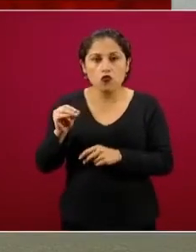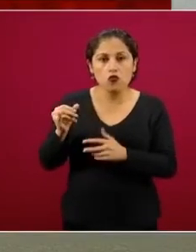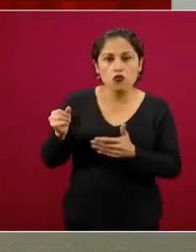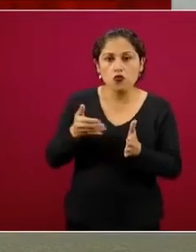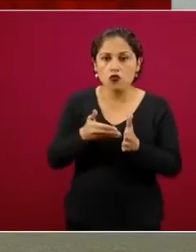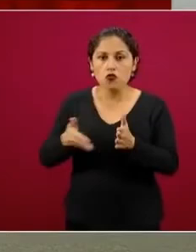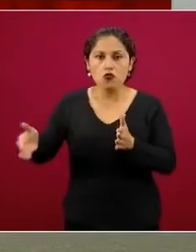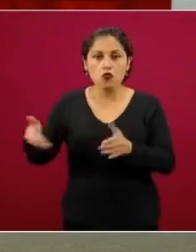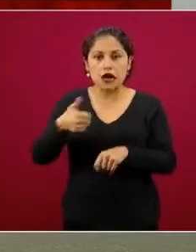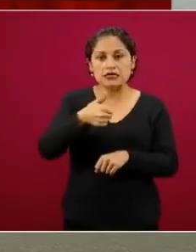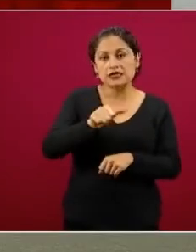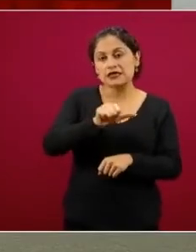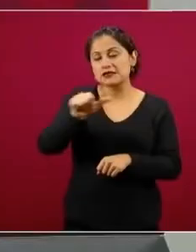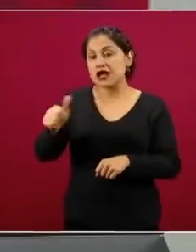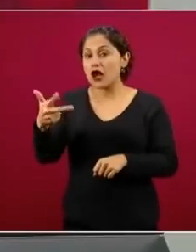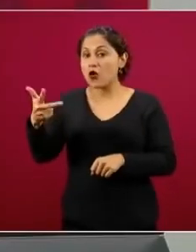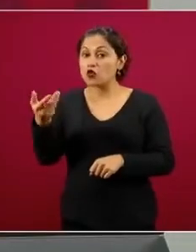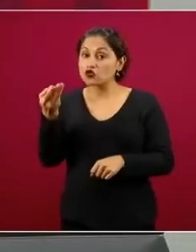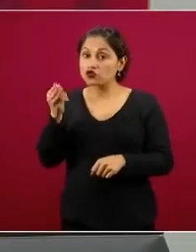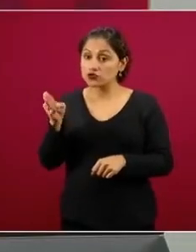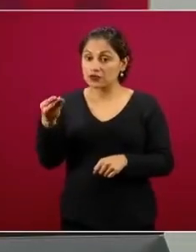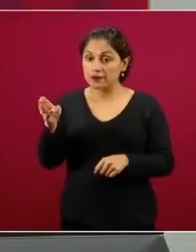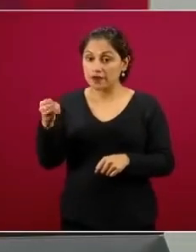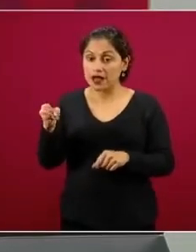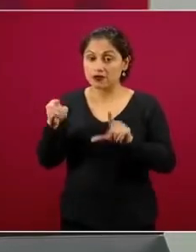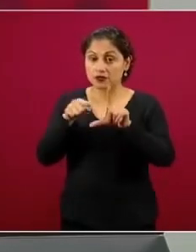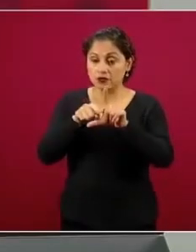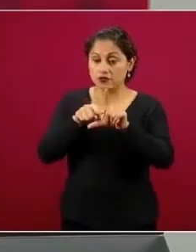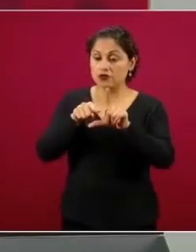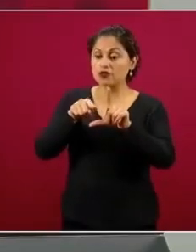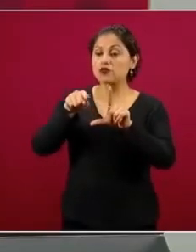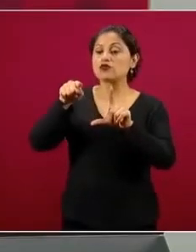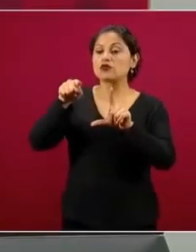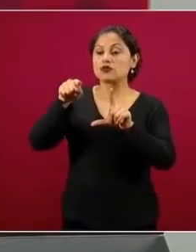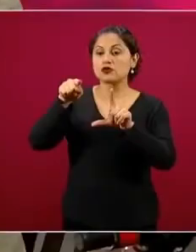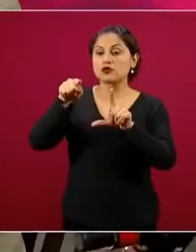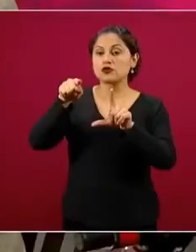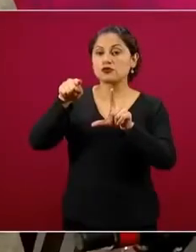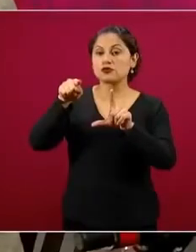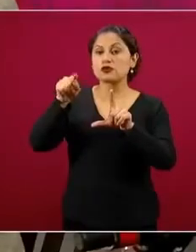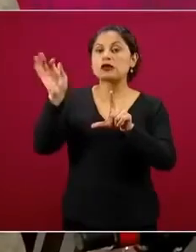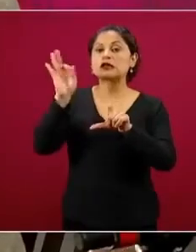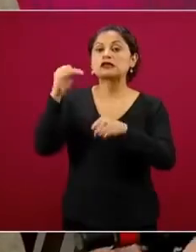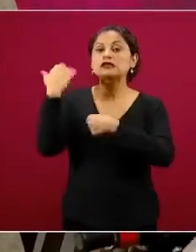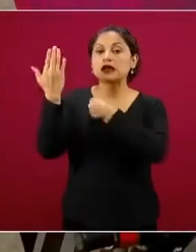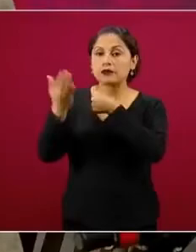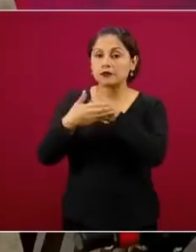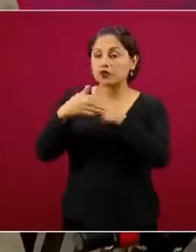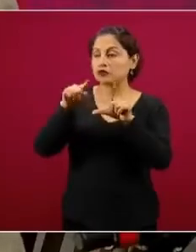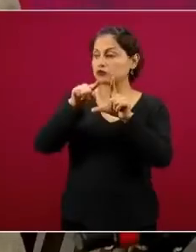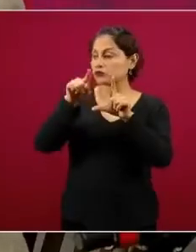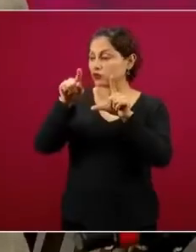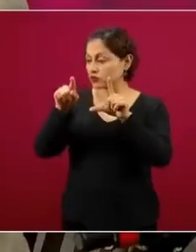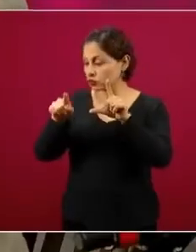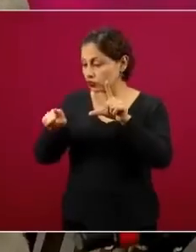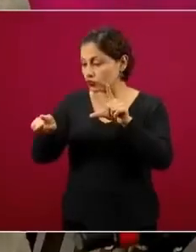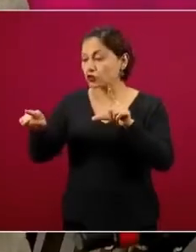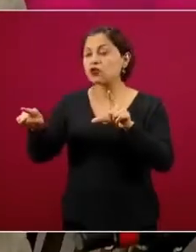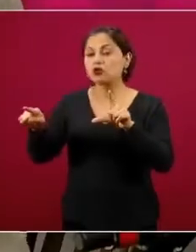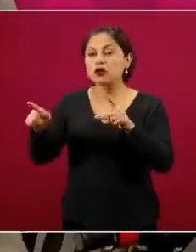estamos llegando a aquí. Posteriormente empezaremos a descender es decir, el número de casos que se presenten al